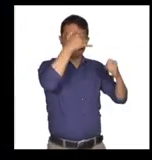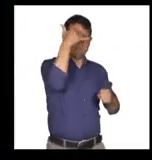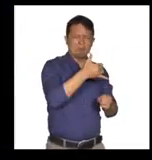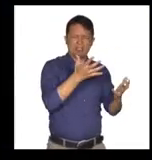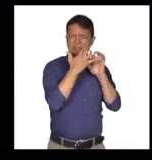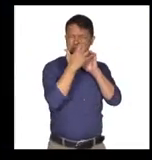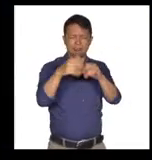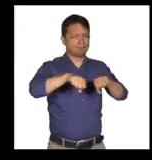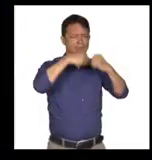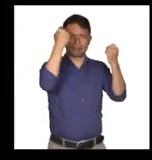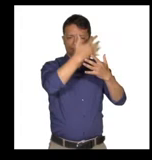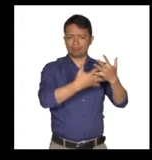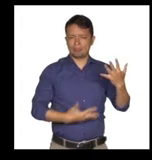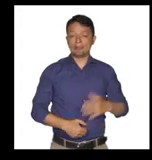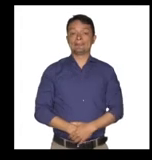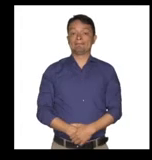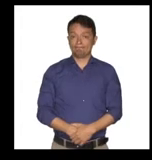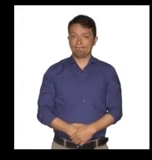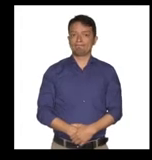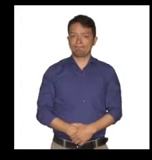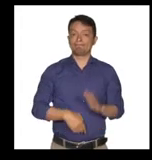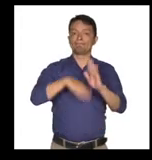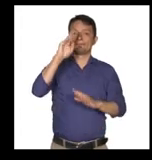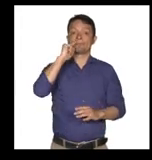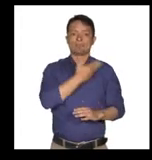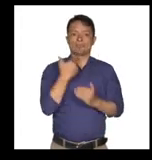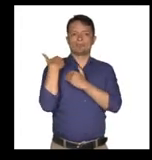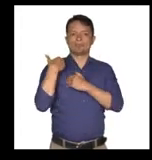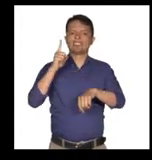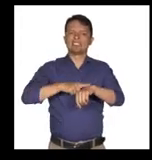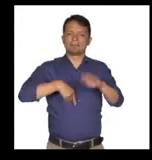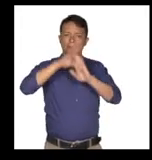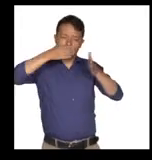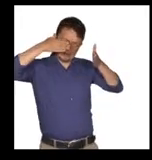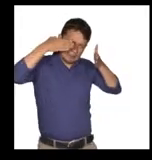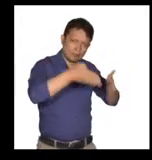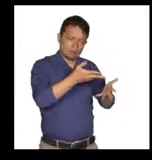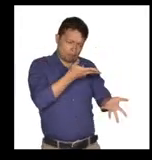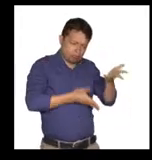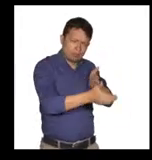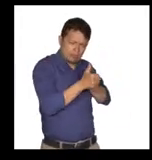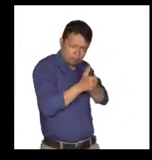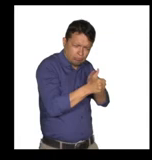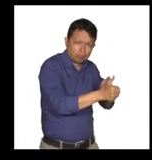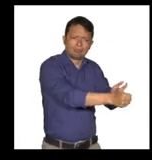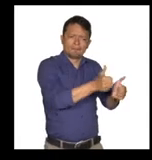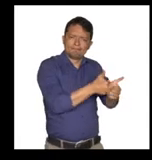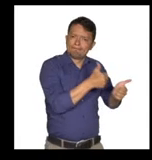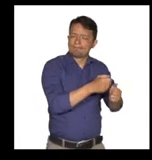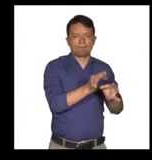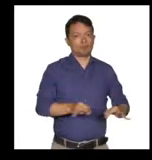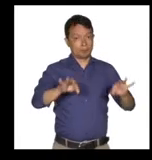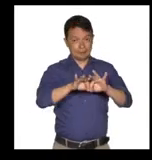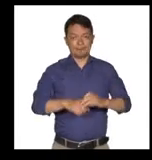El tiempo que dejas de compartir con tus hijos, alguien más lo puede estar aprovechando. Los niños, niñas y adolescentes son más vulnerables a ser